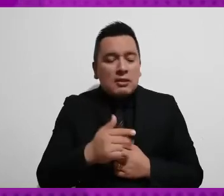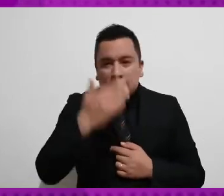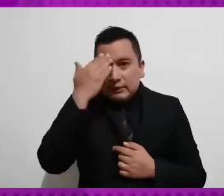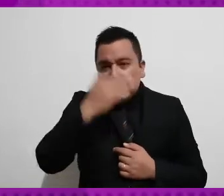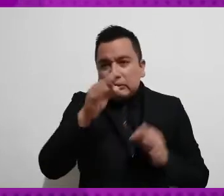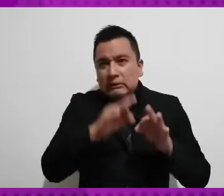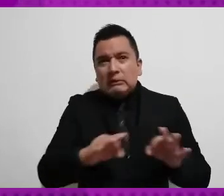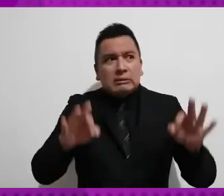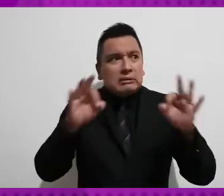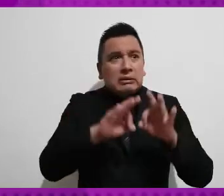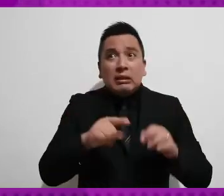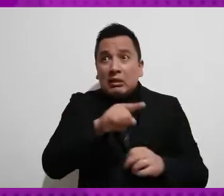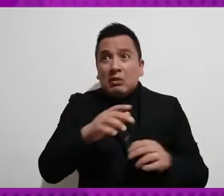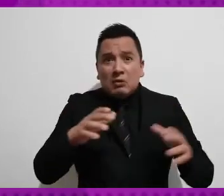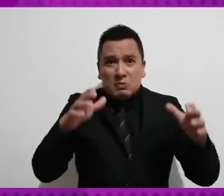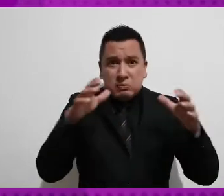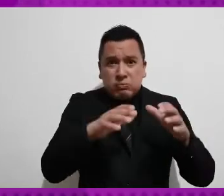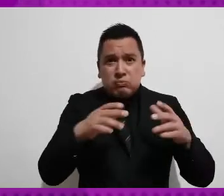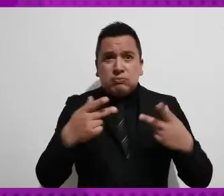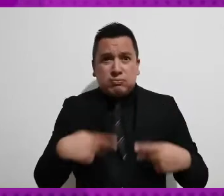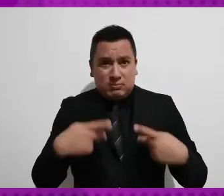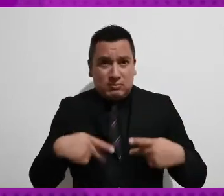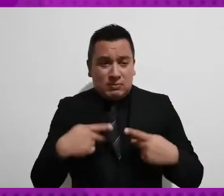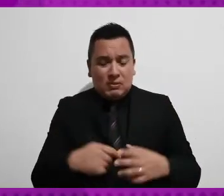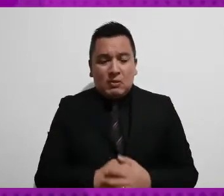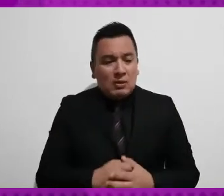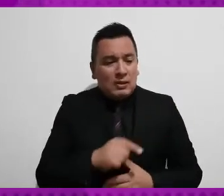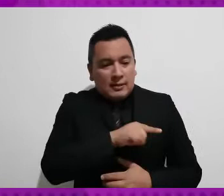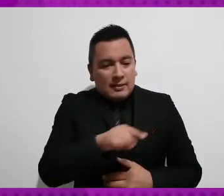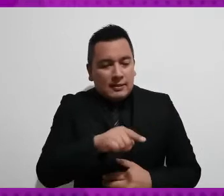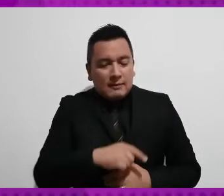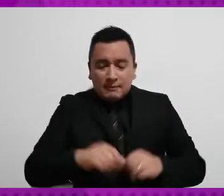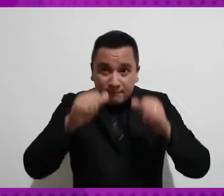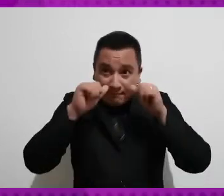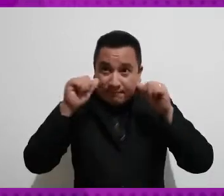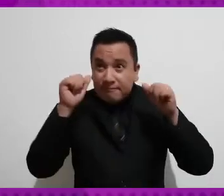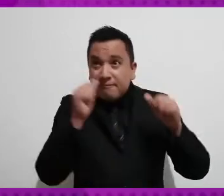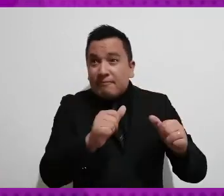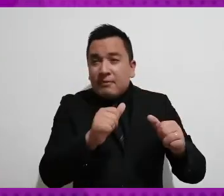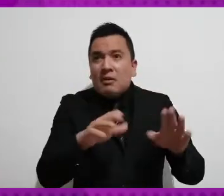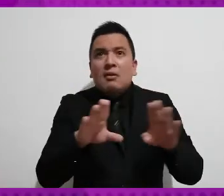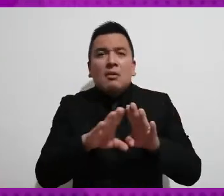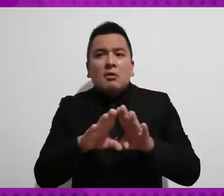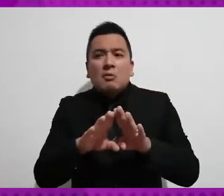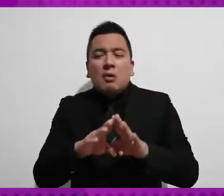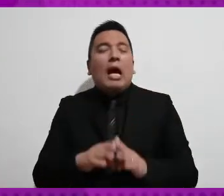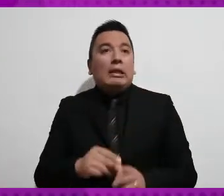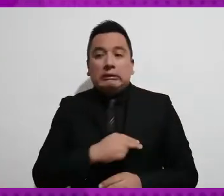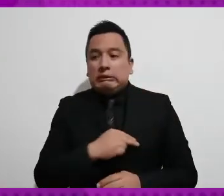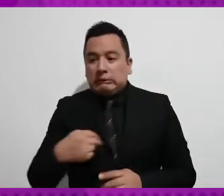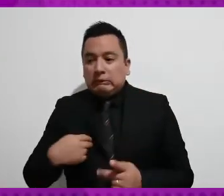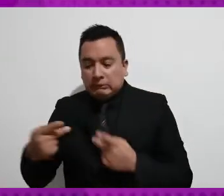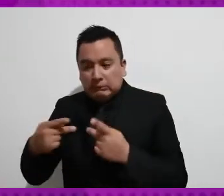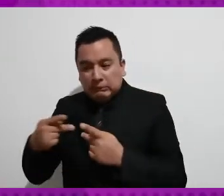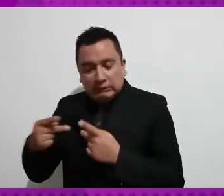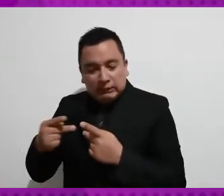atender a una comunidad en particular que está dentro de las prioridades del instituto a través de acciones específicas y que el